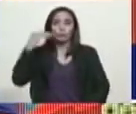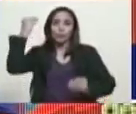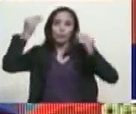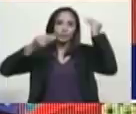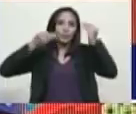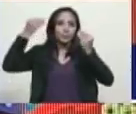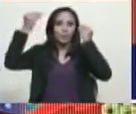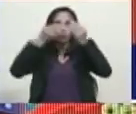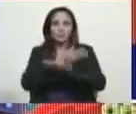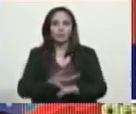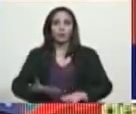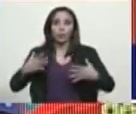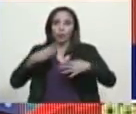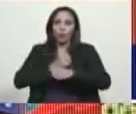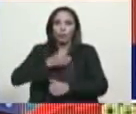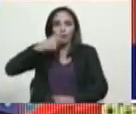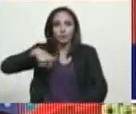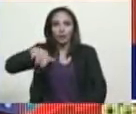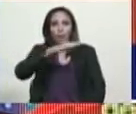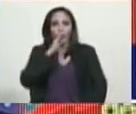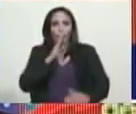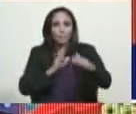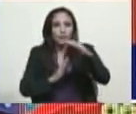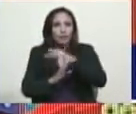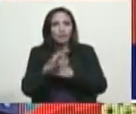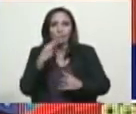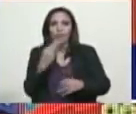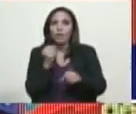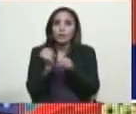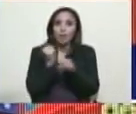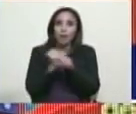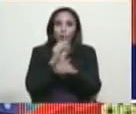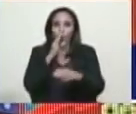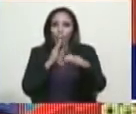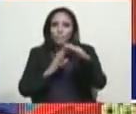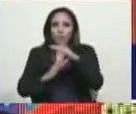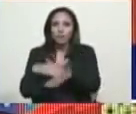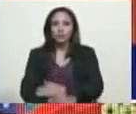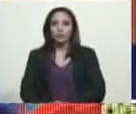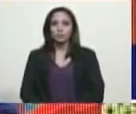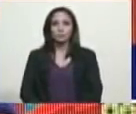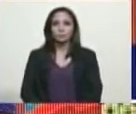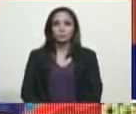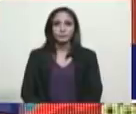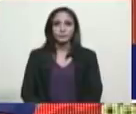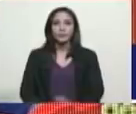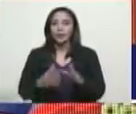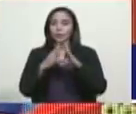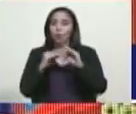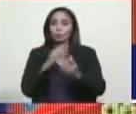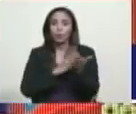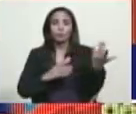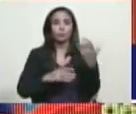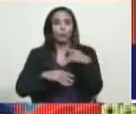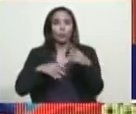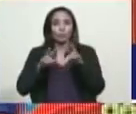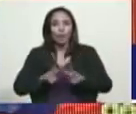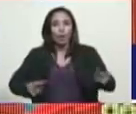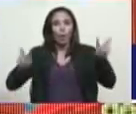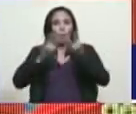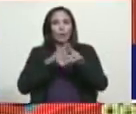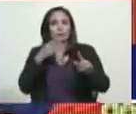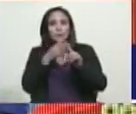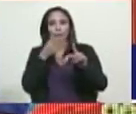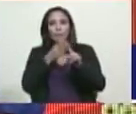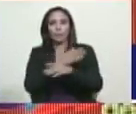grande, tener confianza en el pueblo humilde, en el pueblo trabajador, en su conciencia, en sus luchas, en sus valores, en